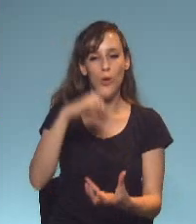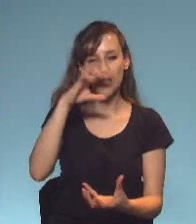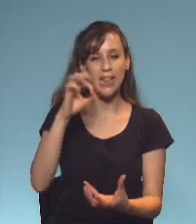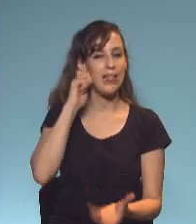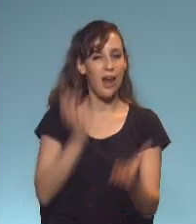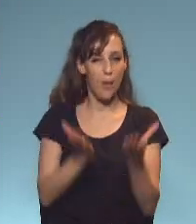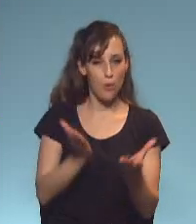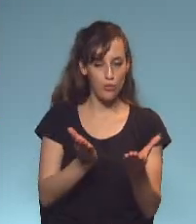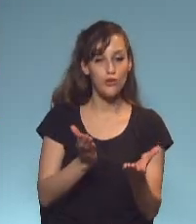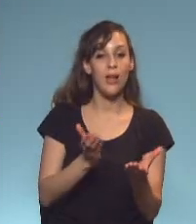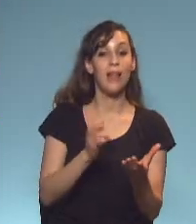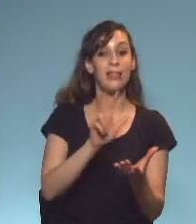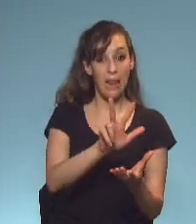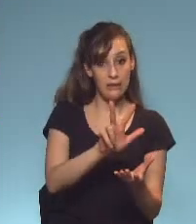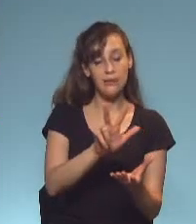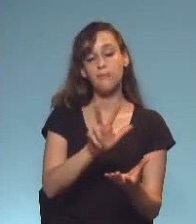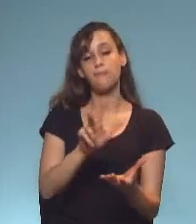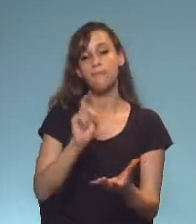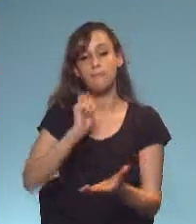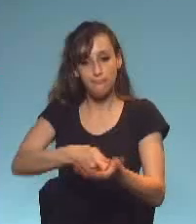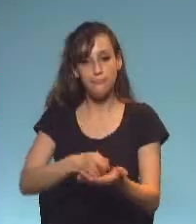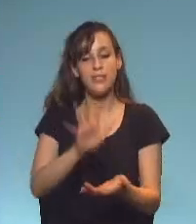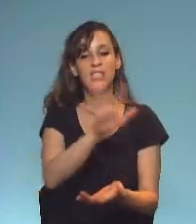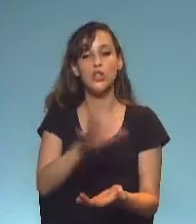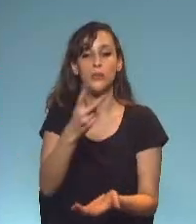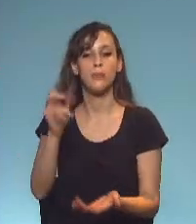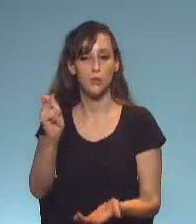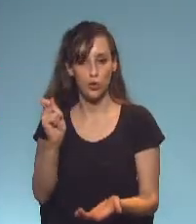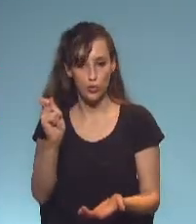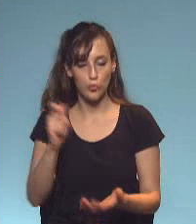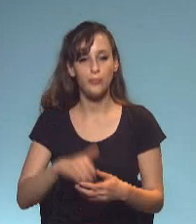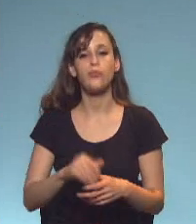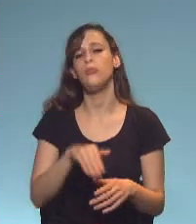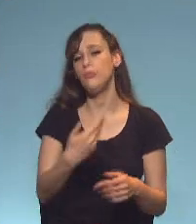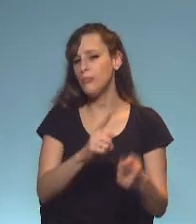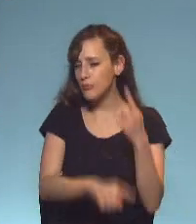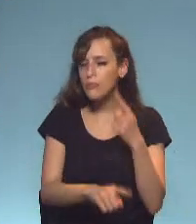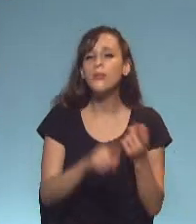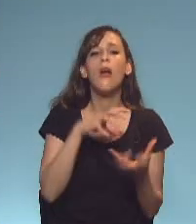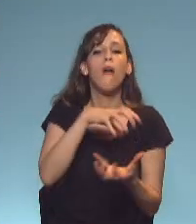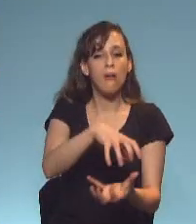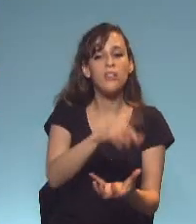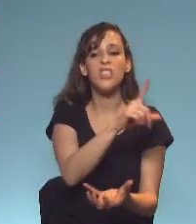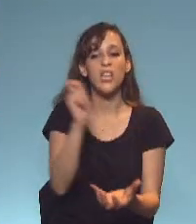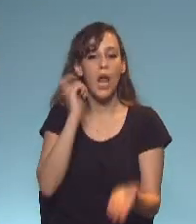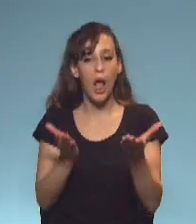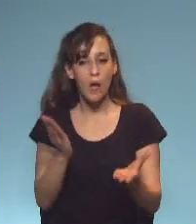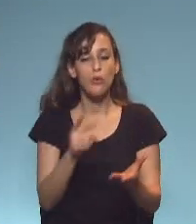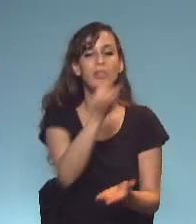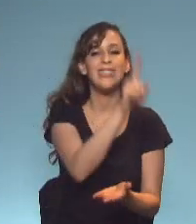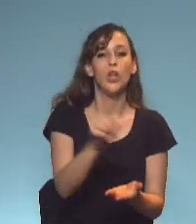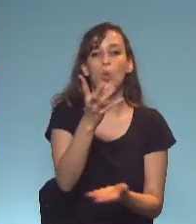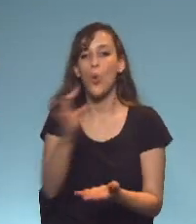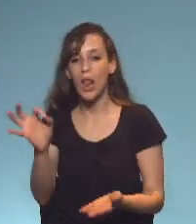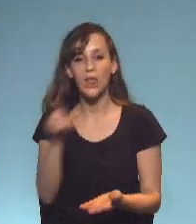3 por 520. Y después, bueno, ya saltamos al de 100 gramos, 140, 190. Que